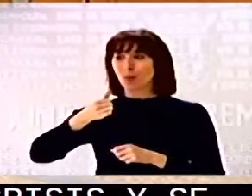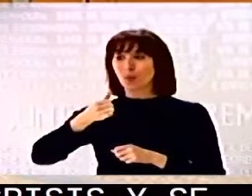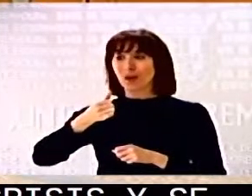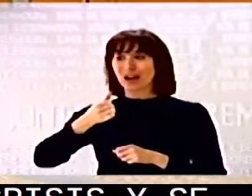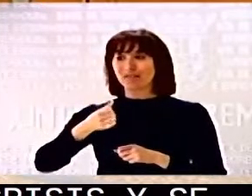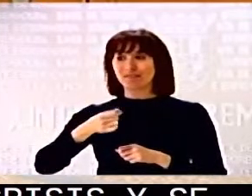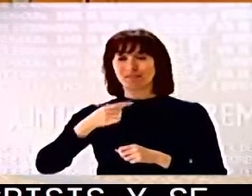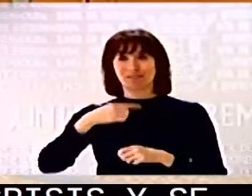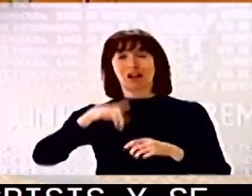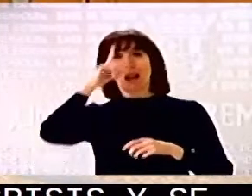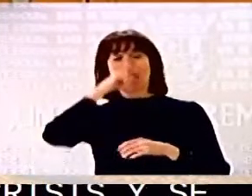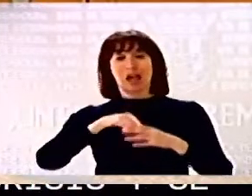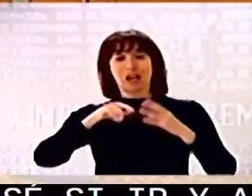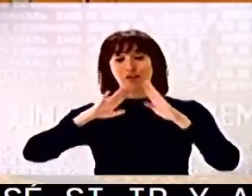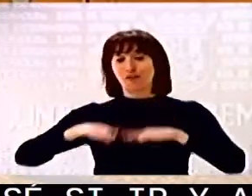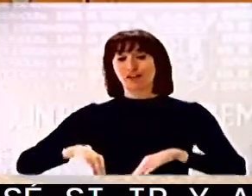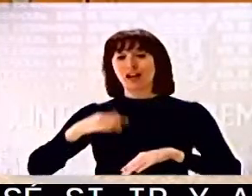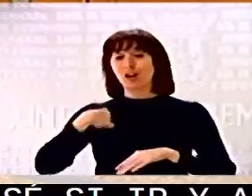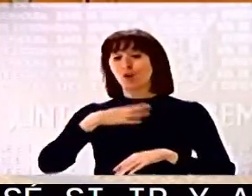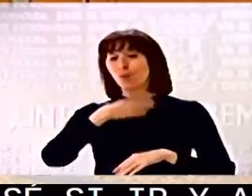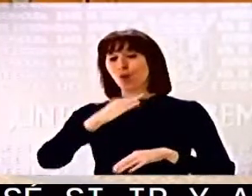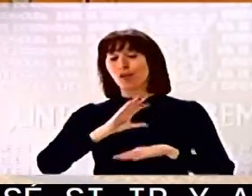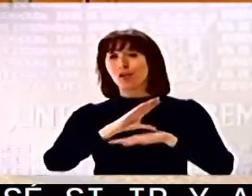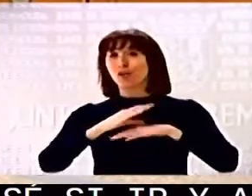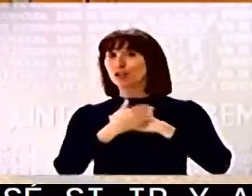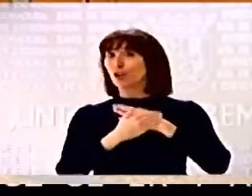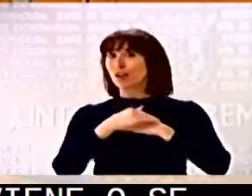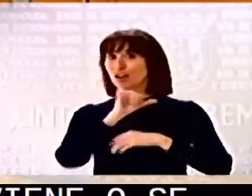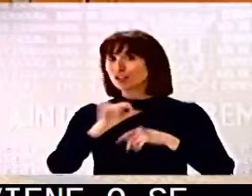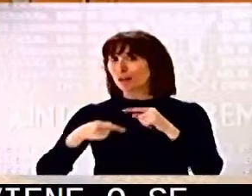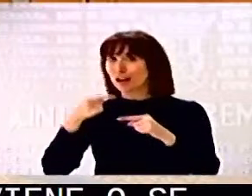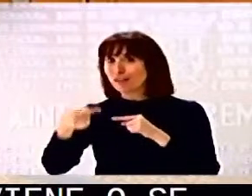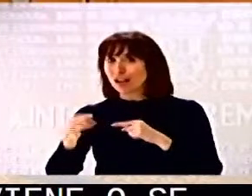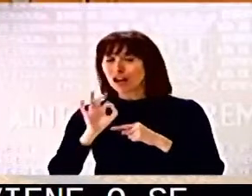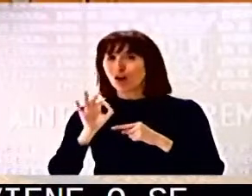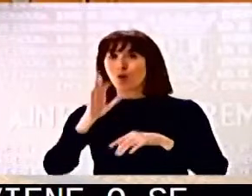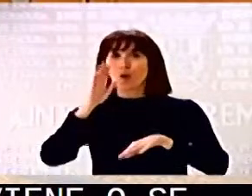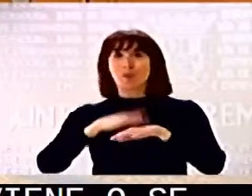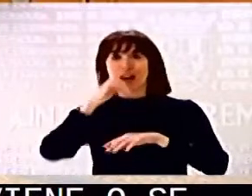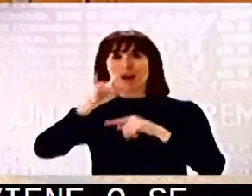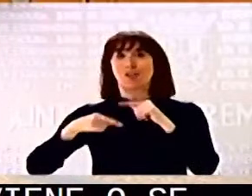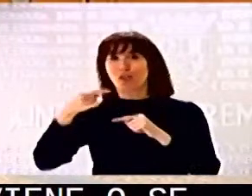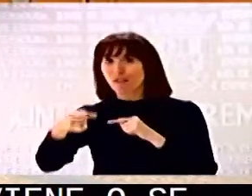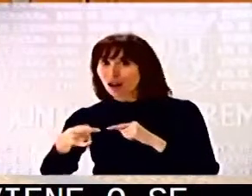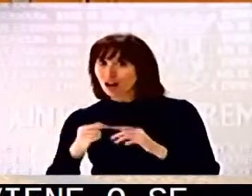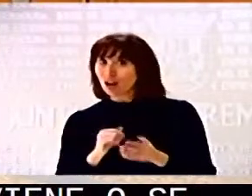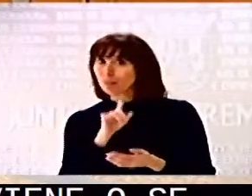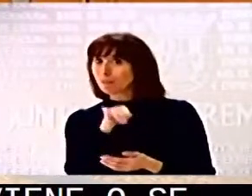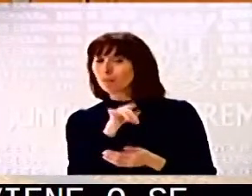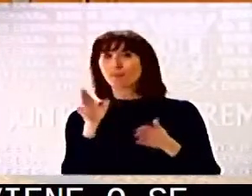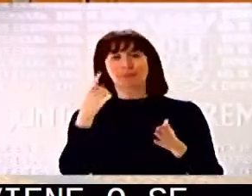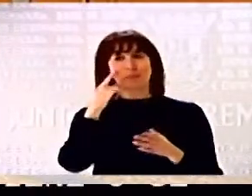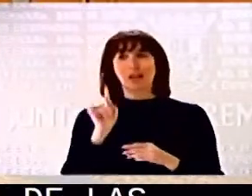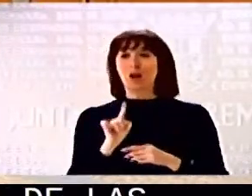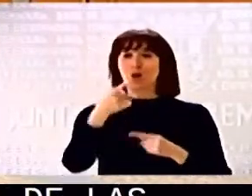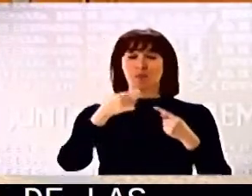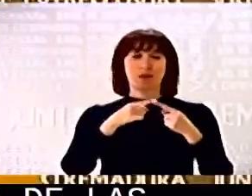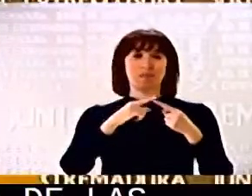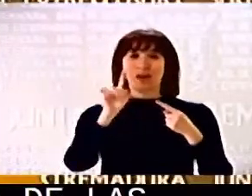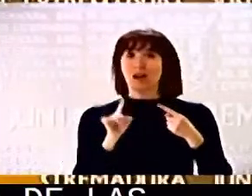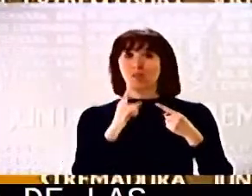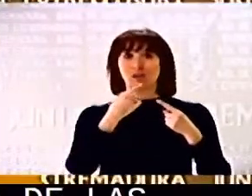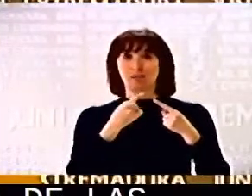sé si iría al Consejo de Gobierno de la semana que viene o se dejaría ya para el año 2021. La primera de las cuestiones que